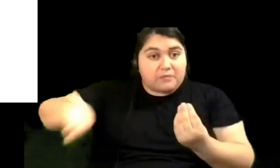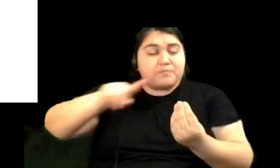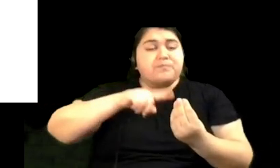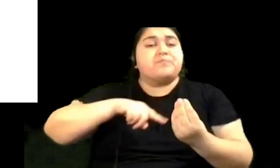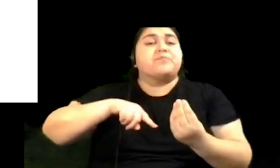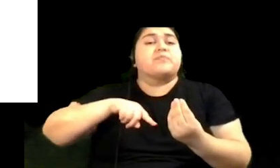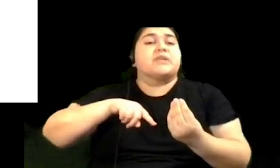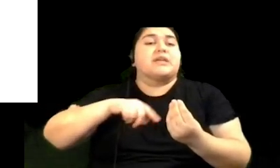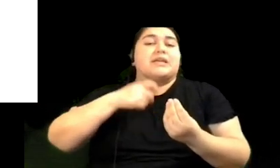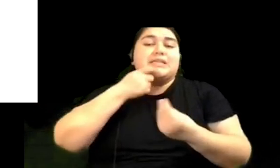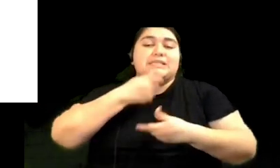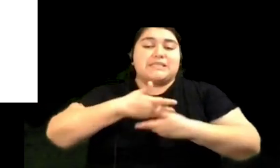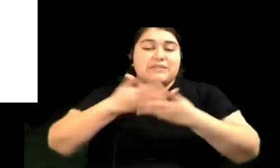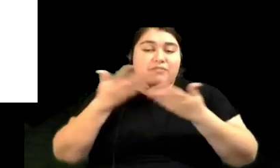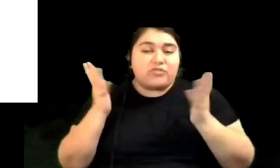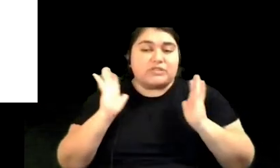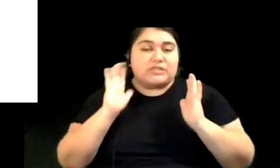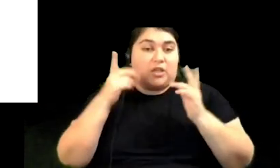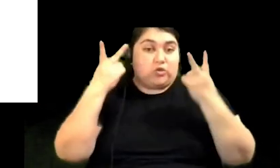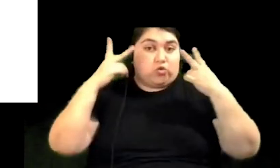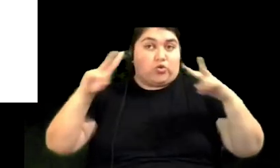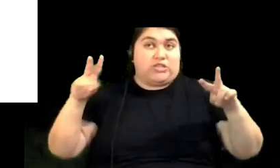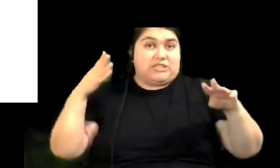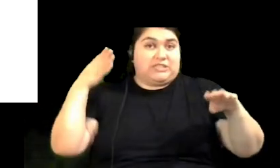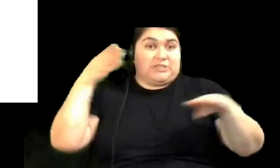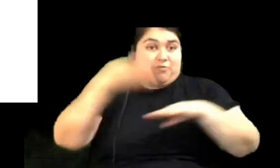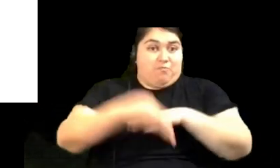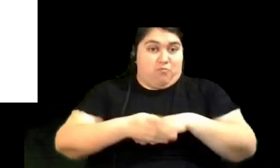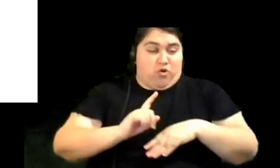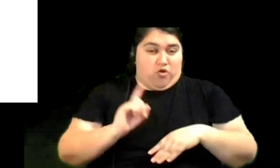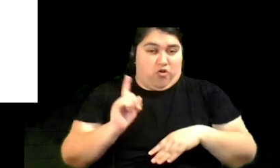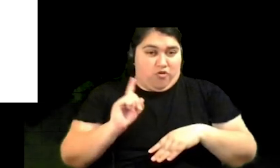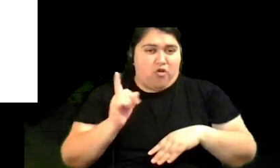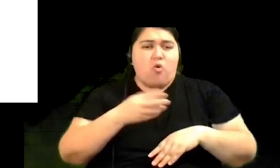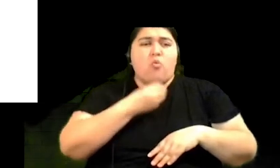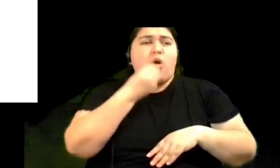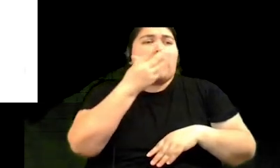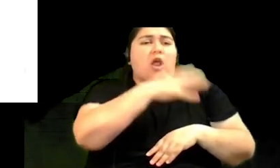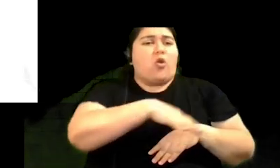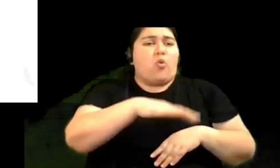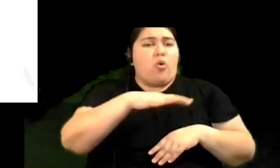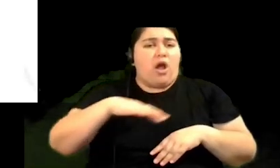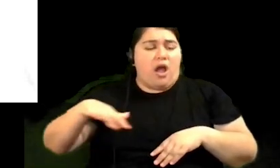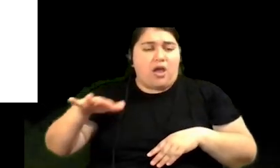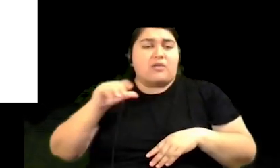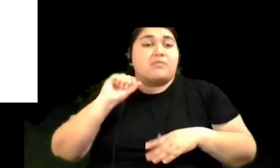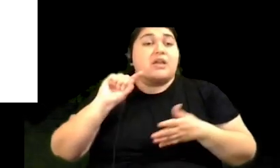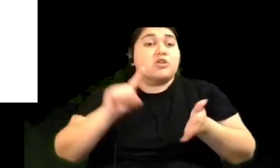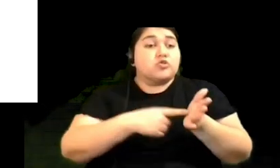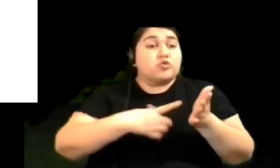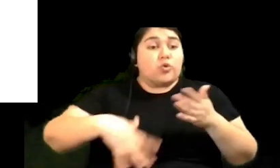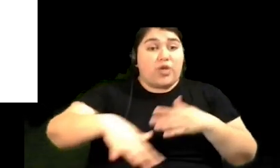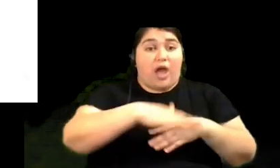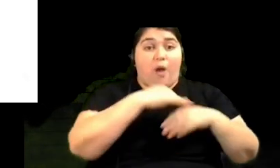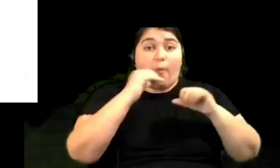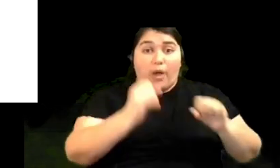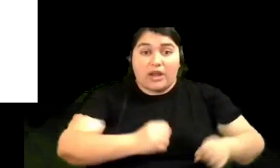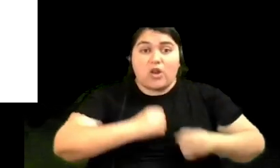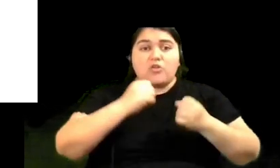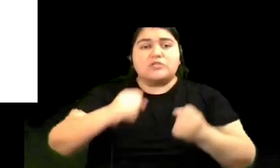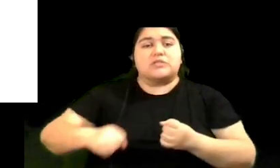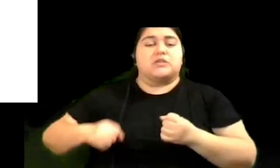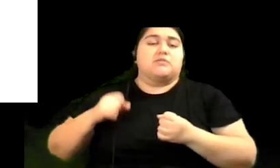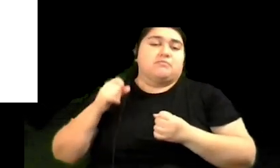proceda a estar como turista en cualquier establecimiento de la ciudad de Bariloche,